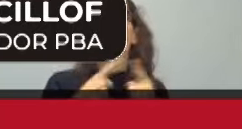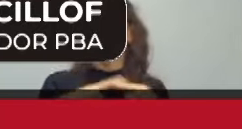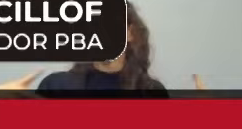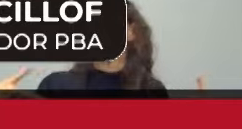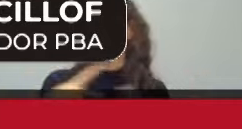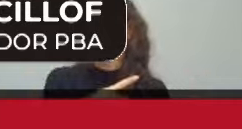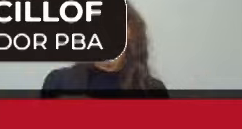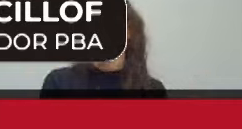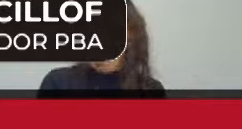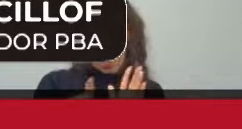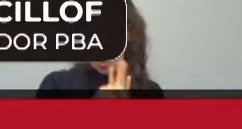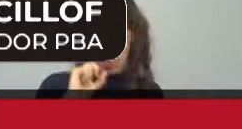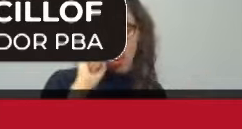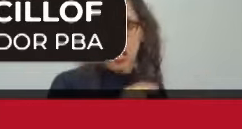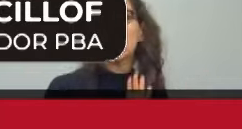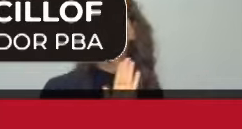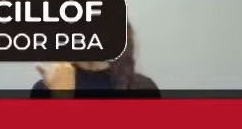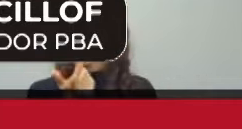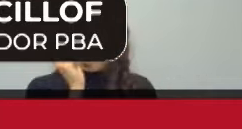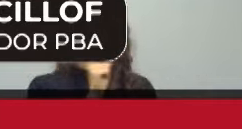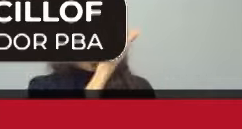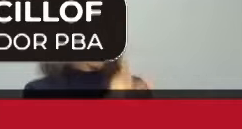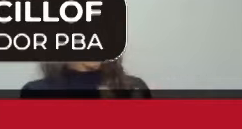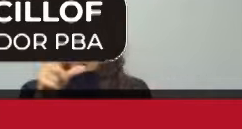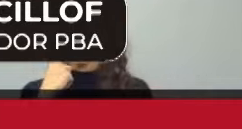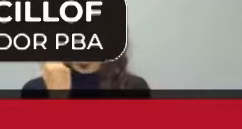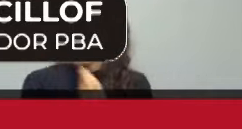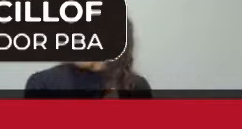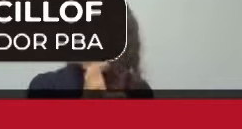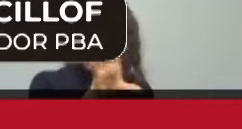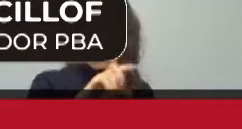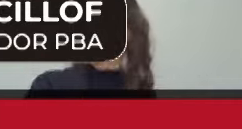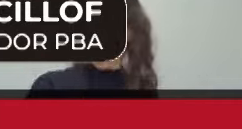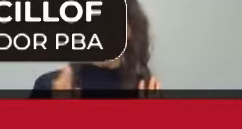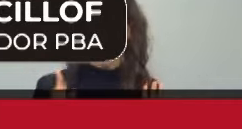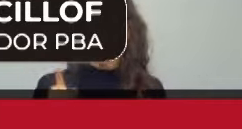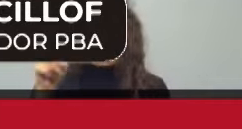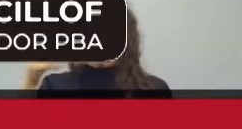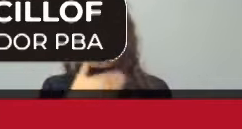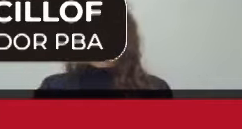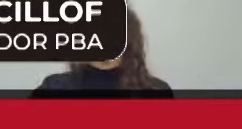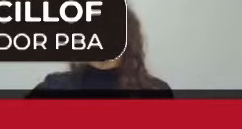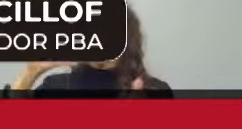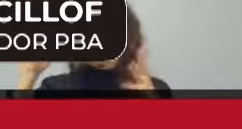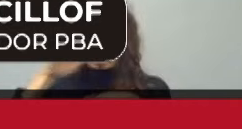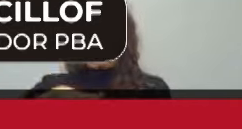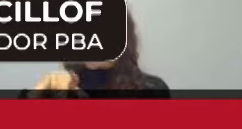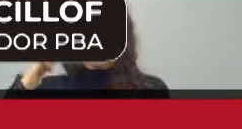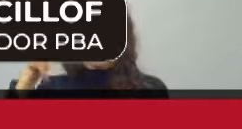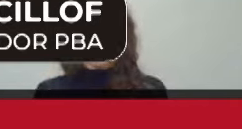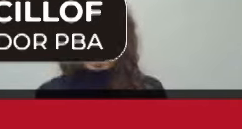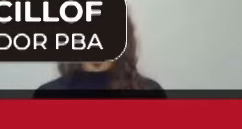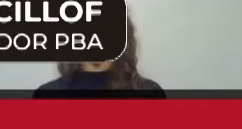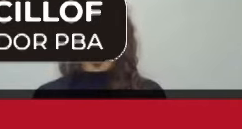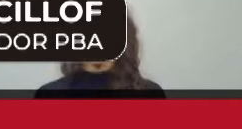han cortado al pueblo de la provincia de Buenos Aires el presidente Milei. Y ahí quiero dar